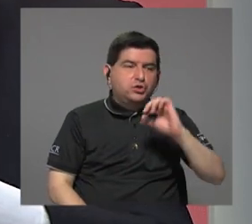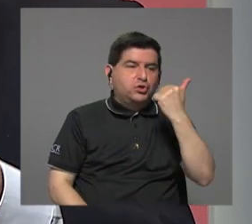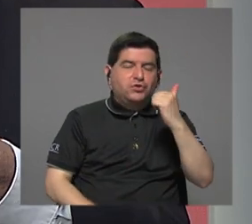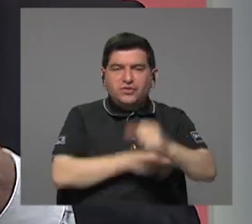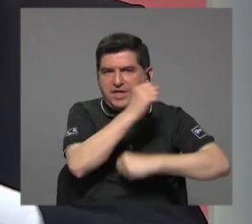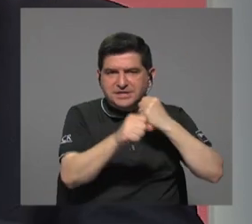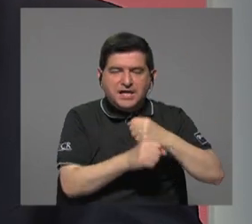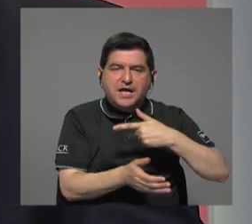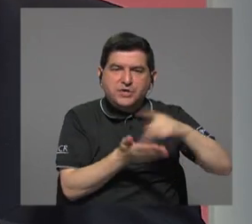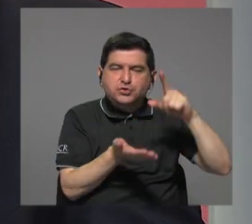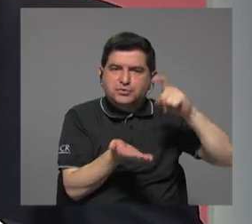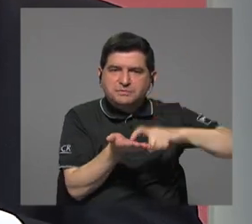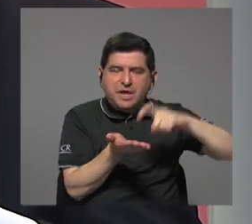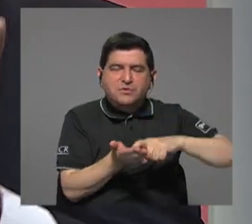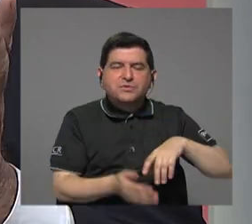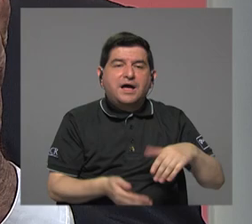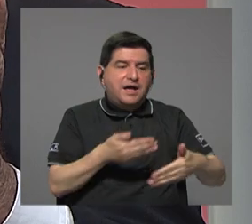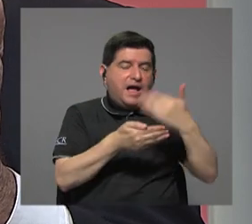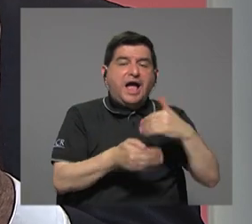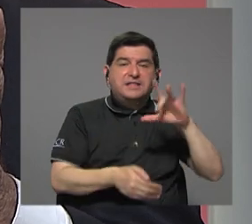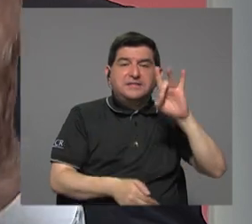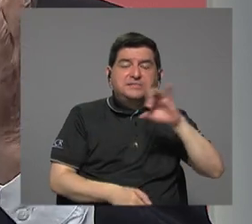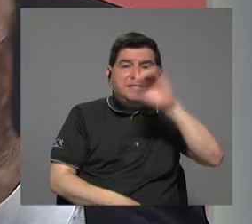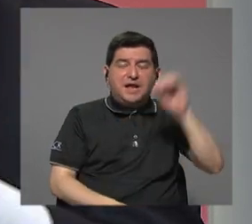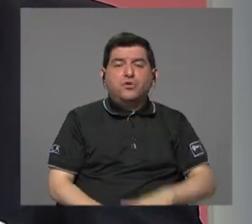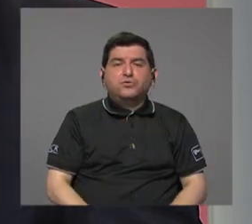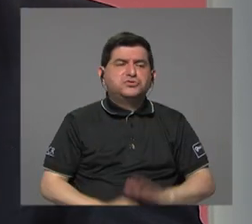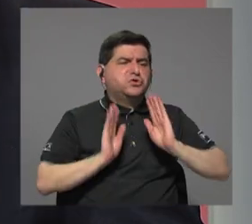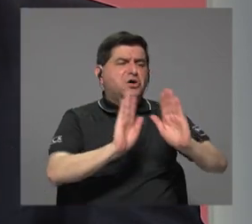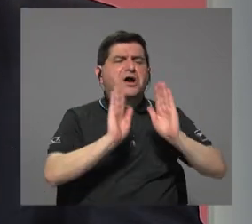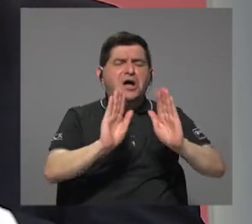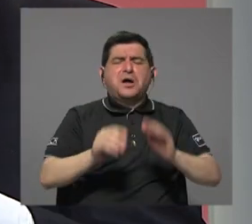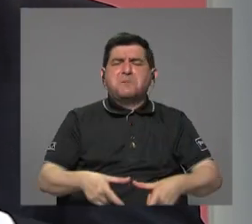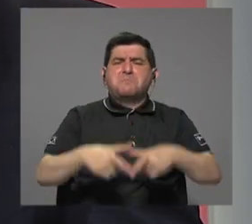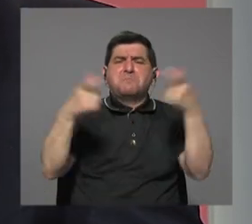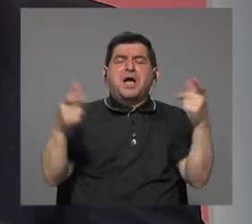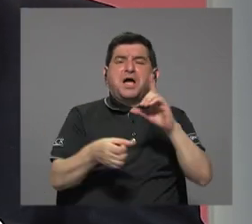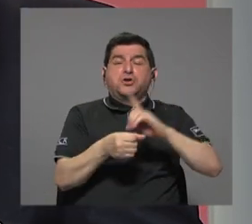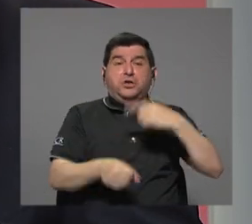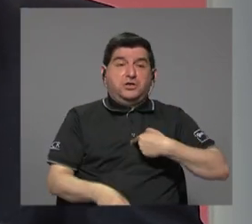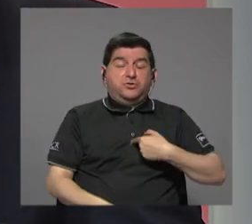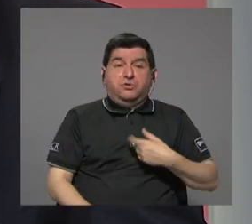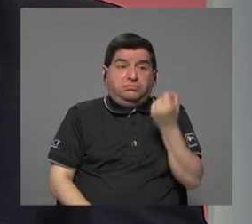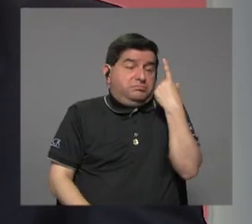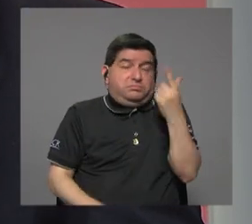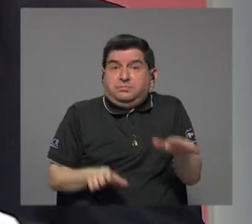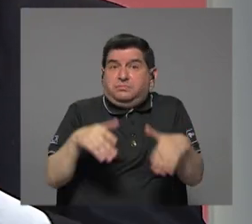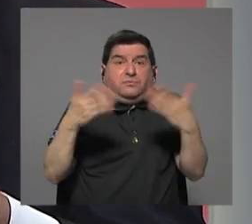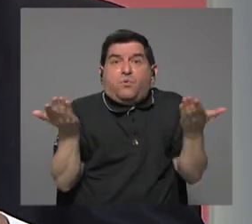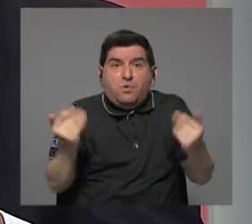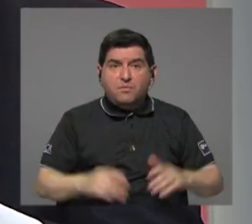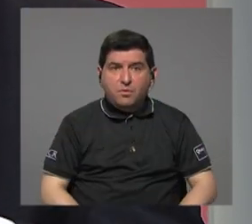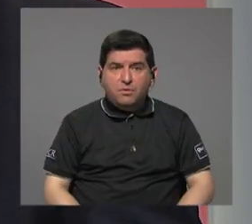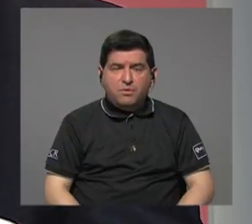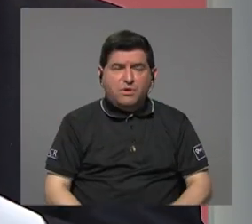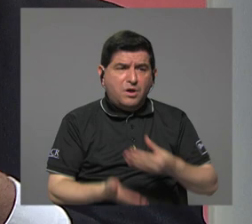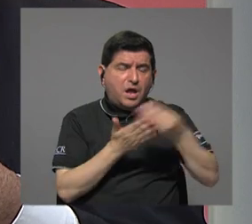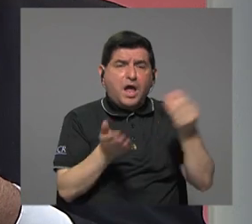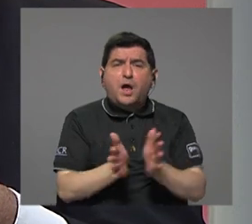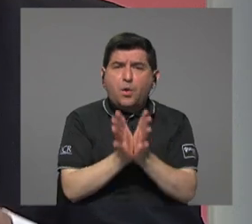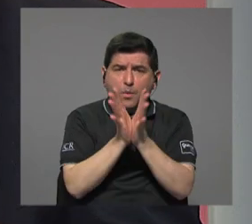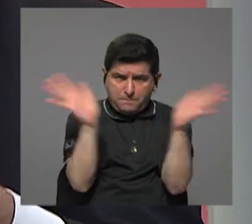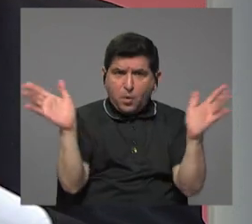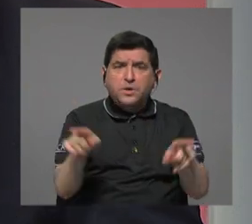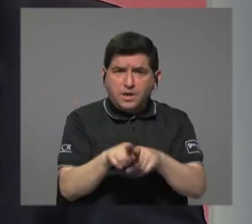para pagar deudas que estaban al 8 fue rechazado por una gran mayoría de diputados cosa que yo no me explico ahora en compras públicas